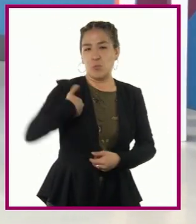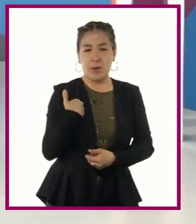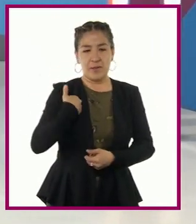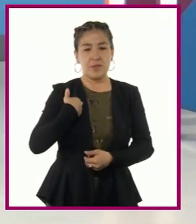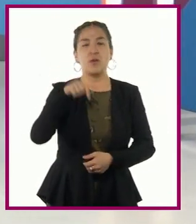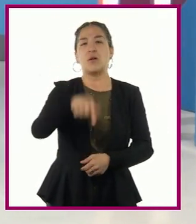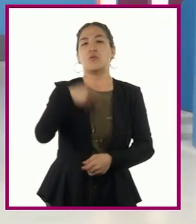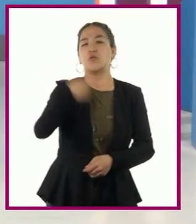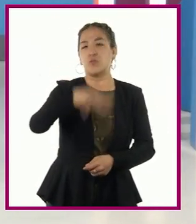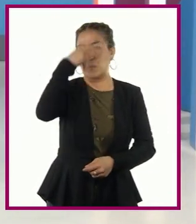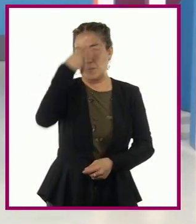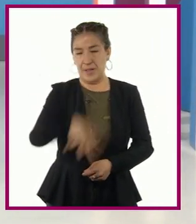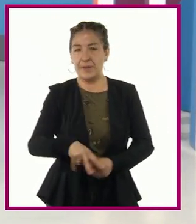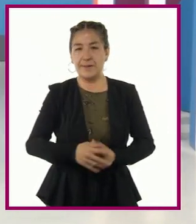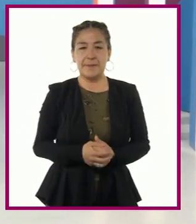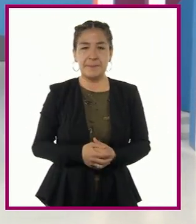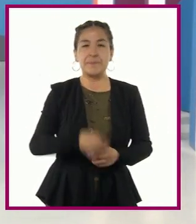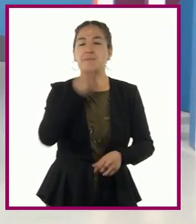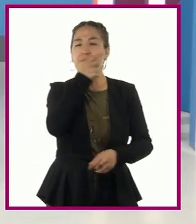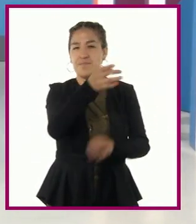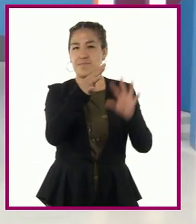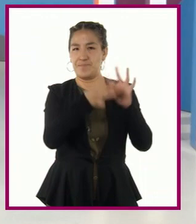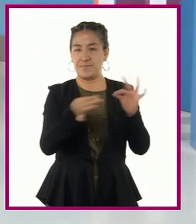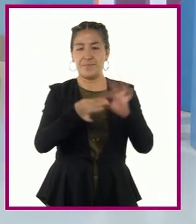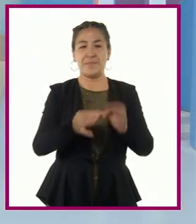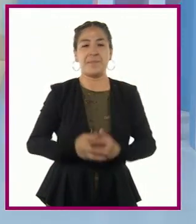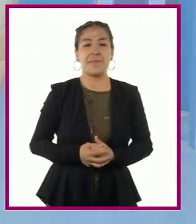México. Dice así: